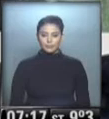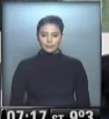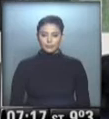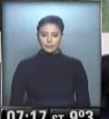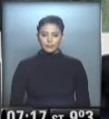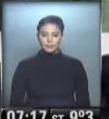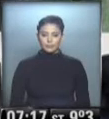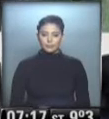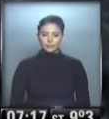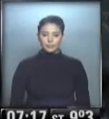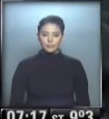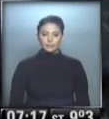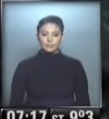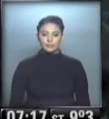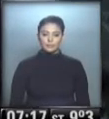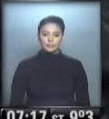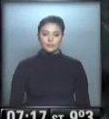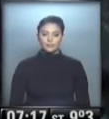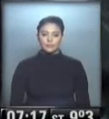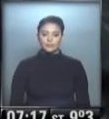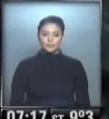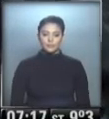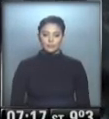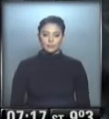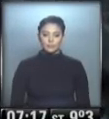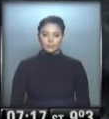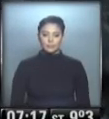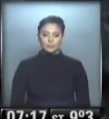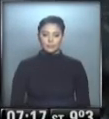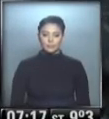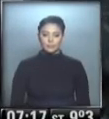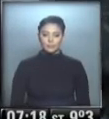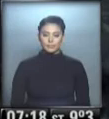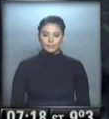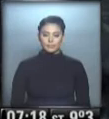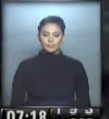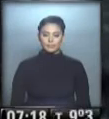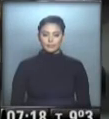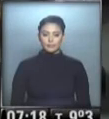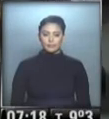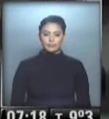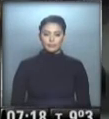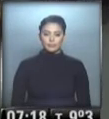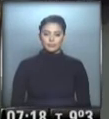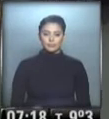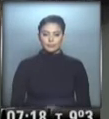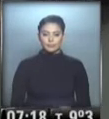brands es el programa de desarrollo de software para gestión y first